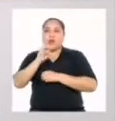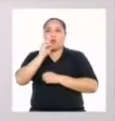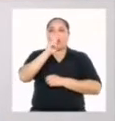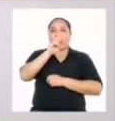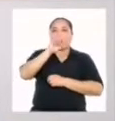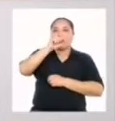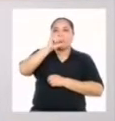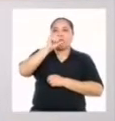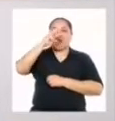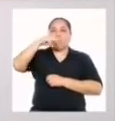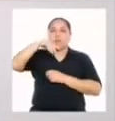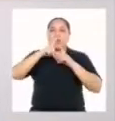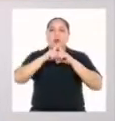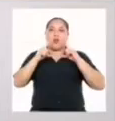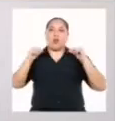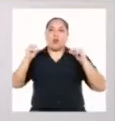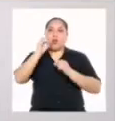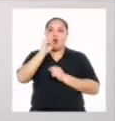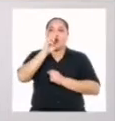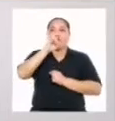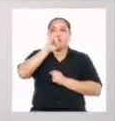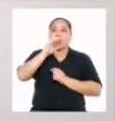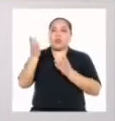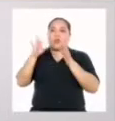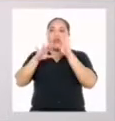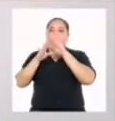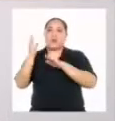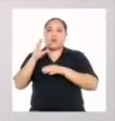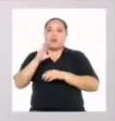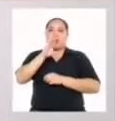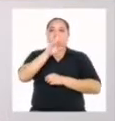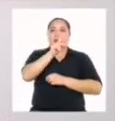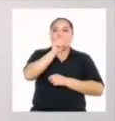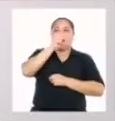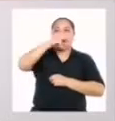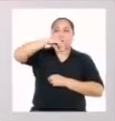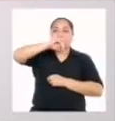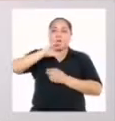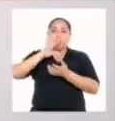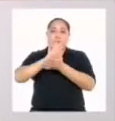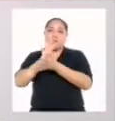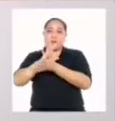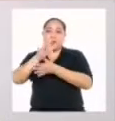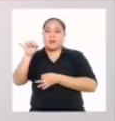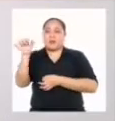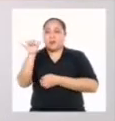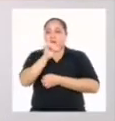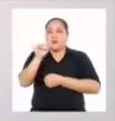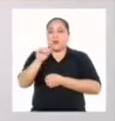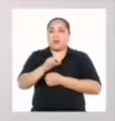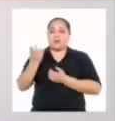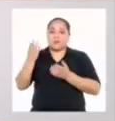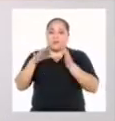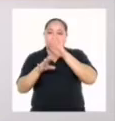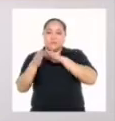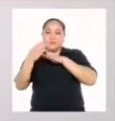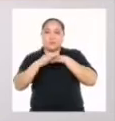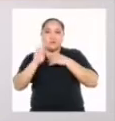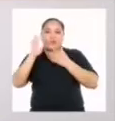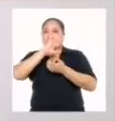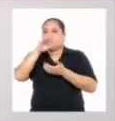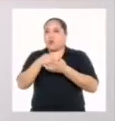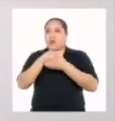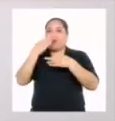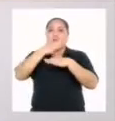del japonés, donde ori significa doblar y kami, papel. Ambas consisten en realizar todo tipo